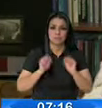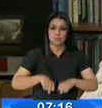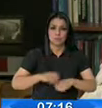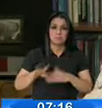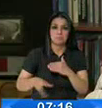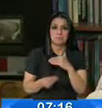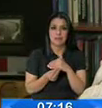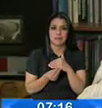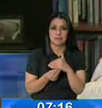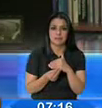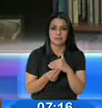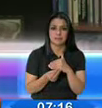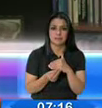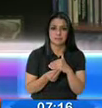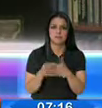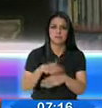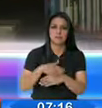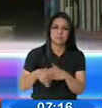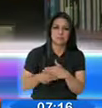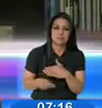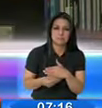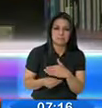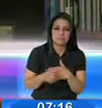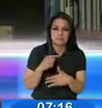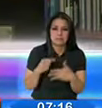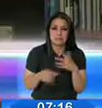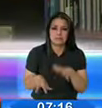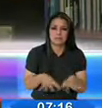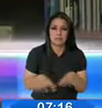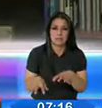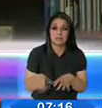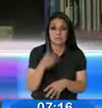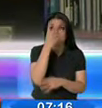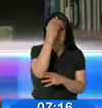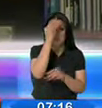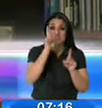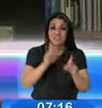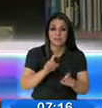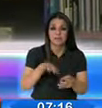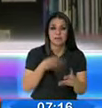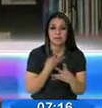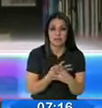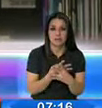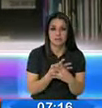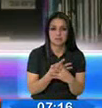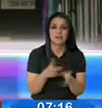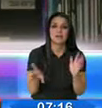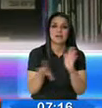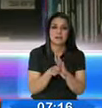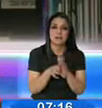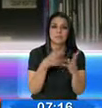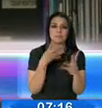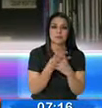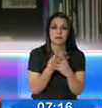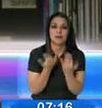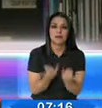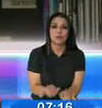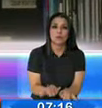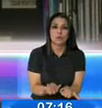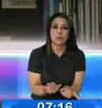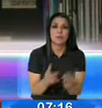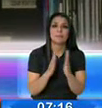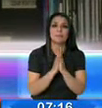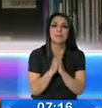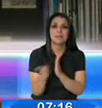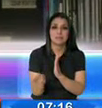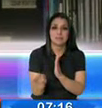más un tercio por los agravantes, lo cual significaría que Jorge Glass debería estar en prisión de acuerdo al Código Penal vigente, que es lo que pide la